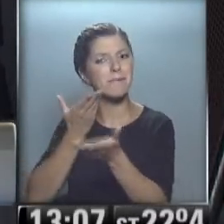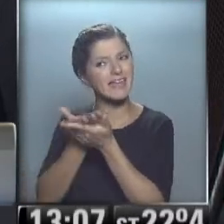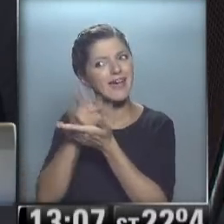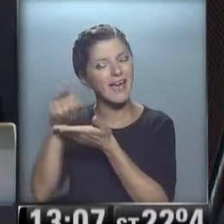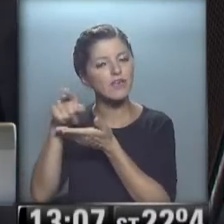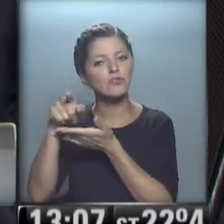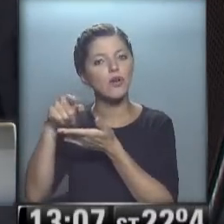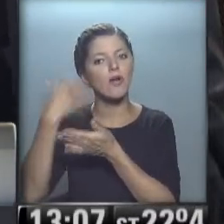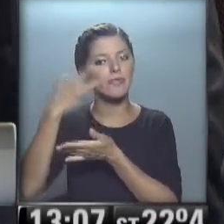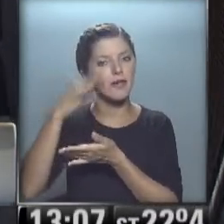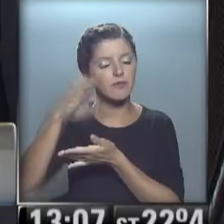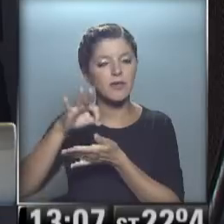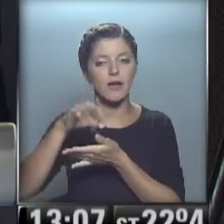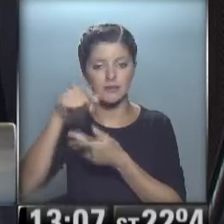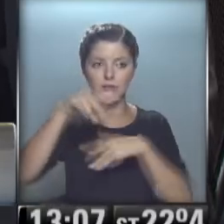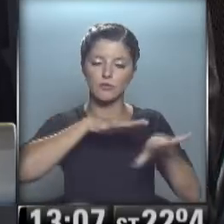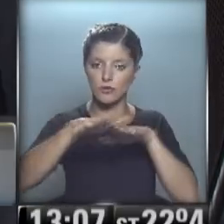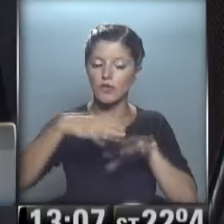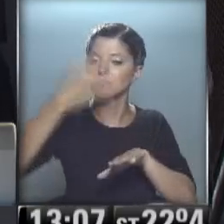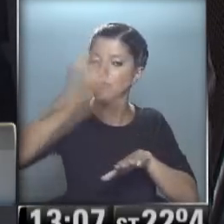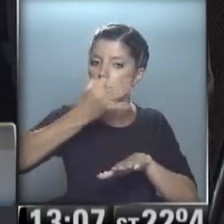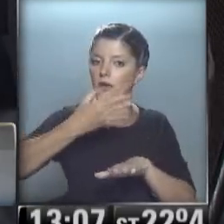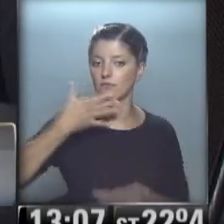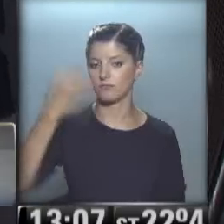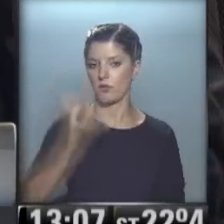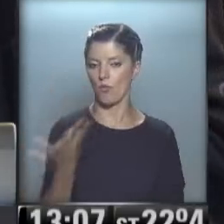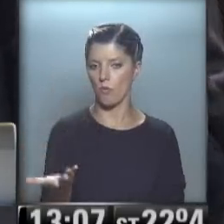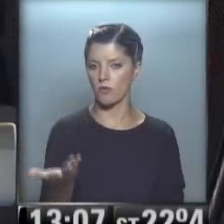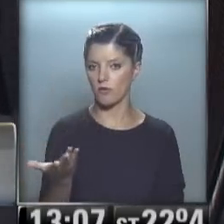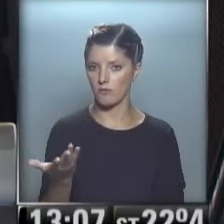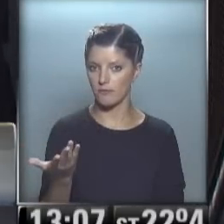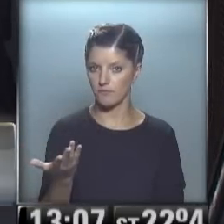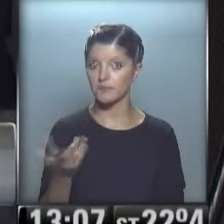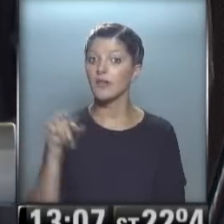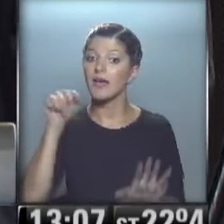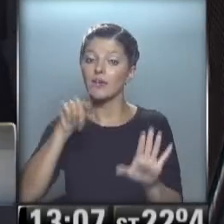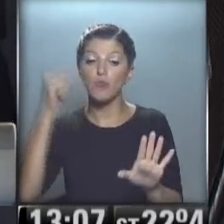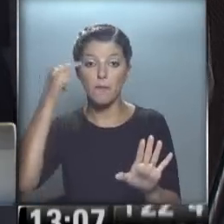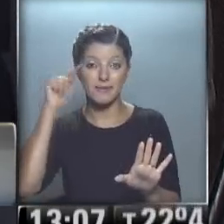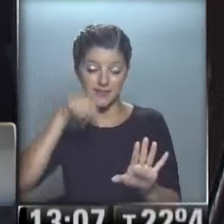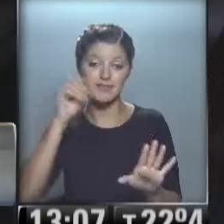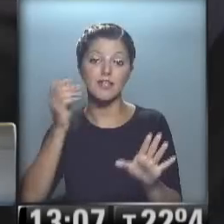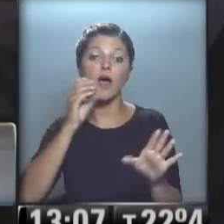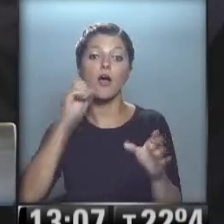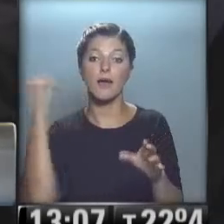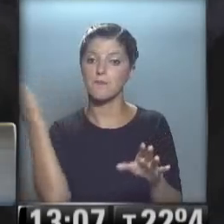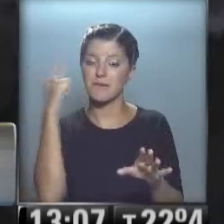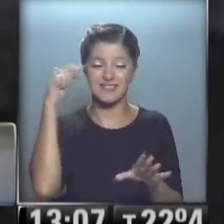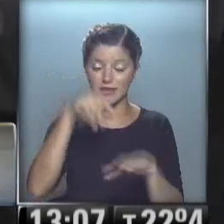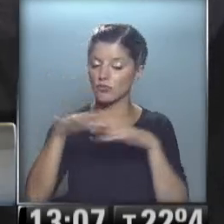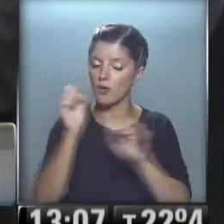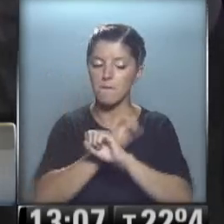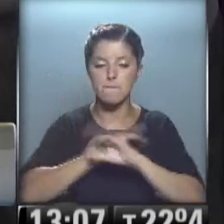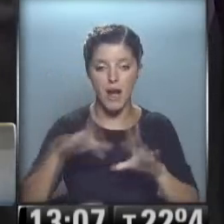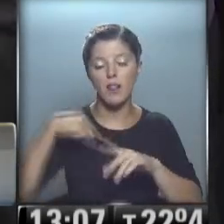medidas para garantizar la seguridad y esta situación que ellos en ese comunicado consideran de intolerable, de